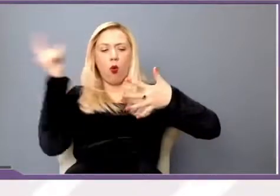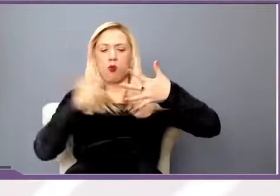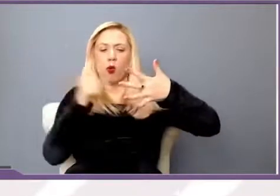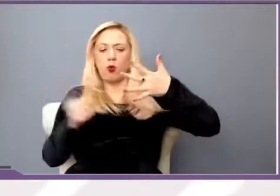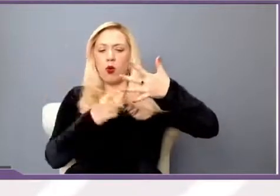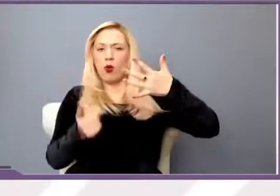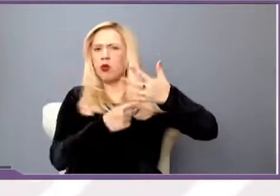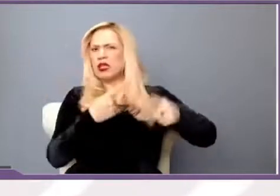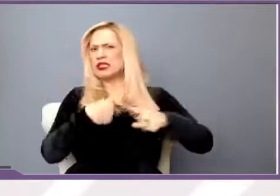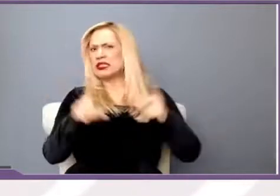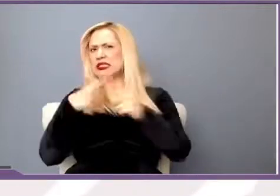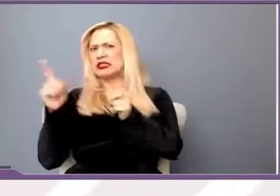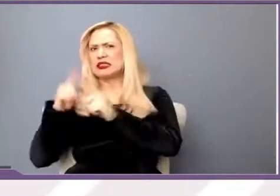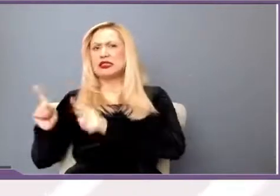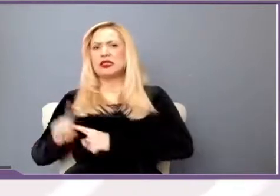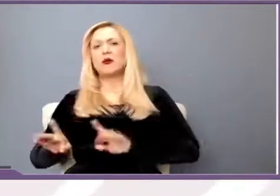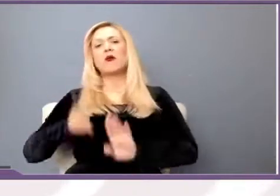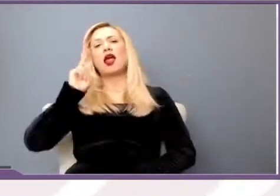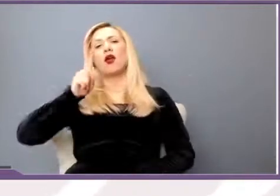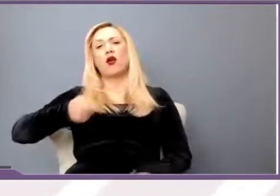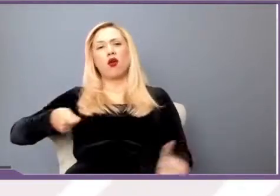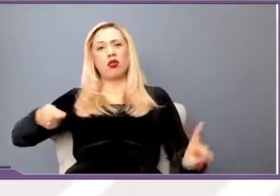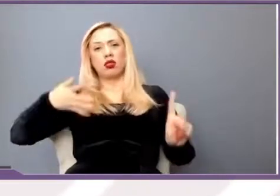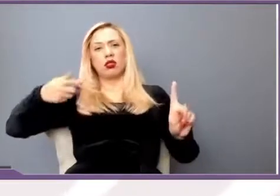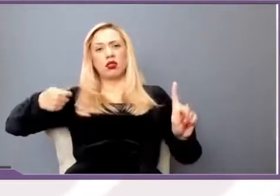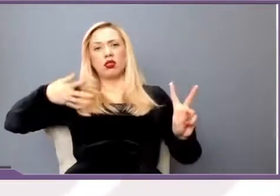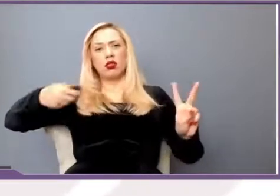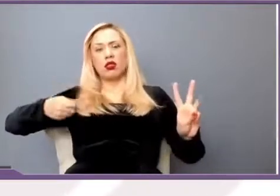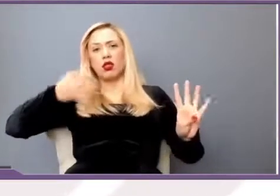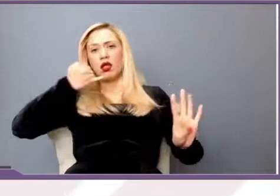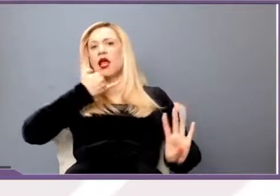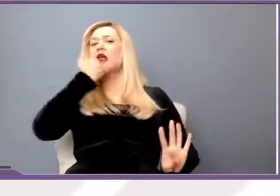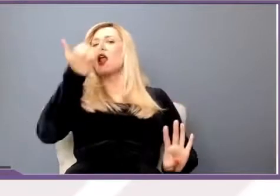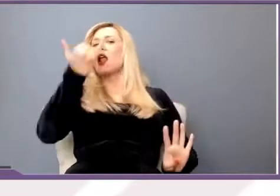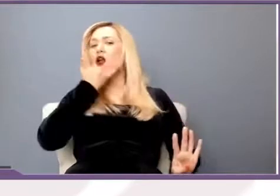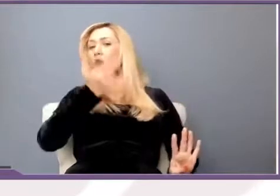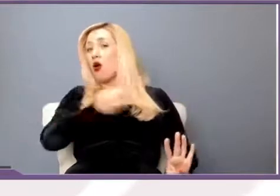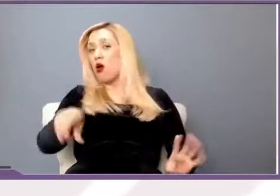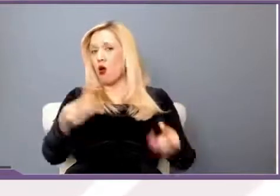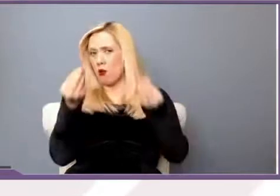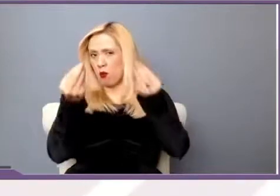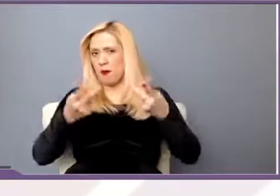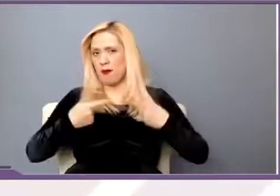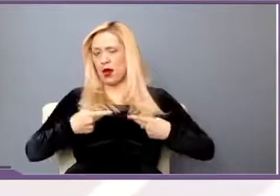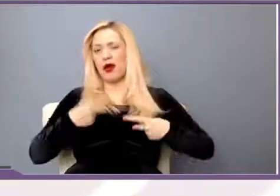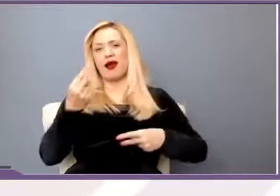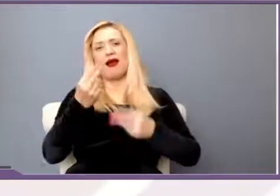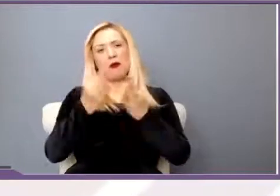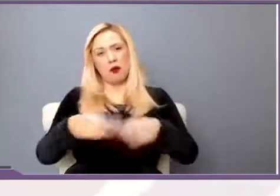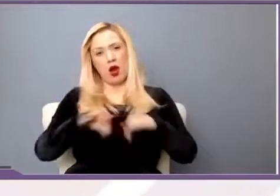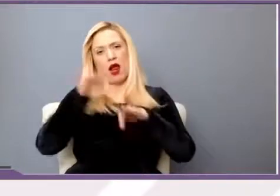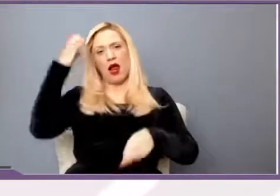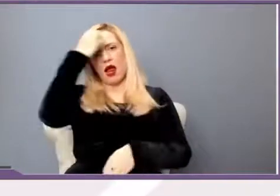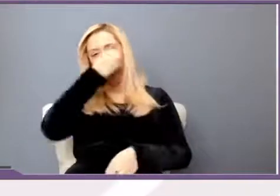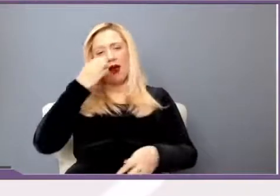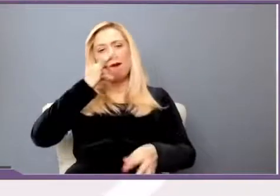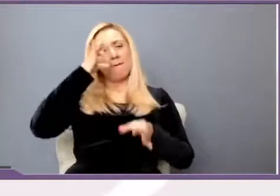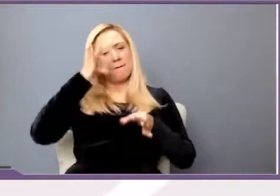De estos estigmas. Entonces, en la actualidad, la salud pública es un filtro muy importante que hay que estar revisando.